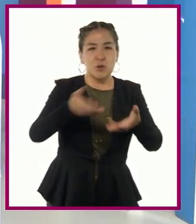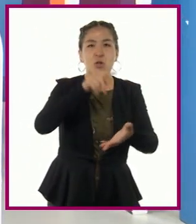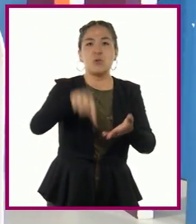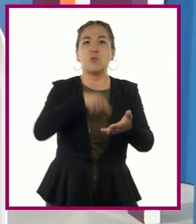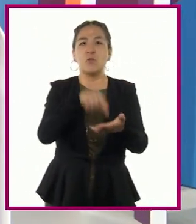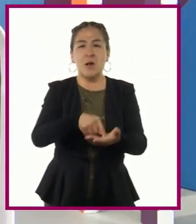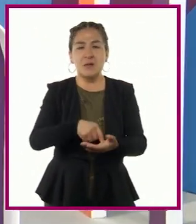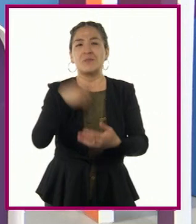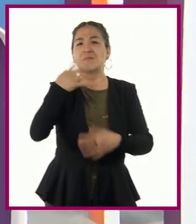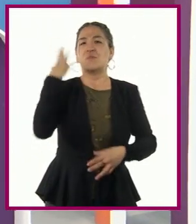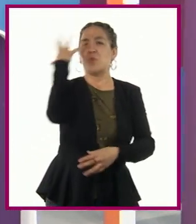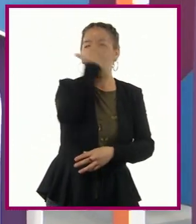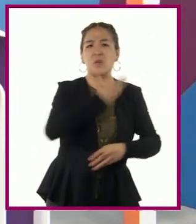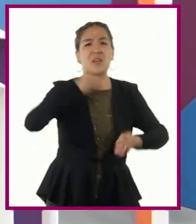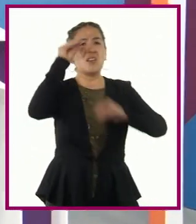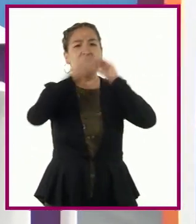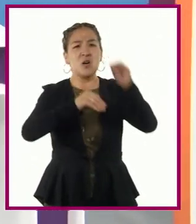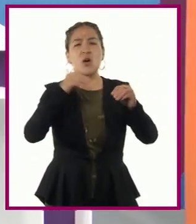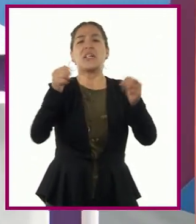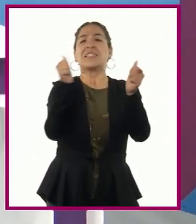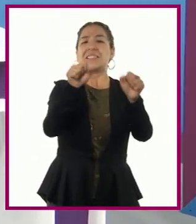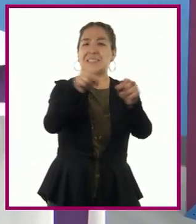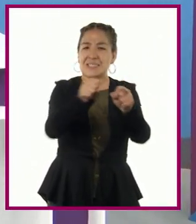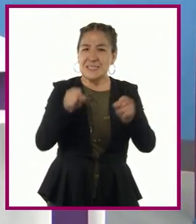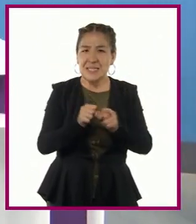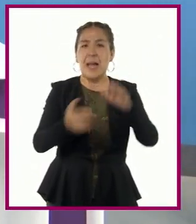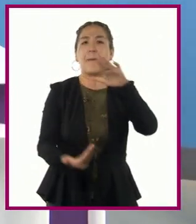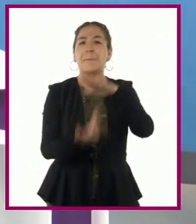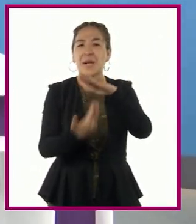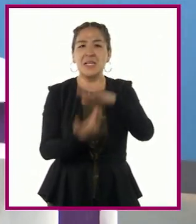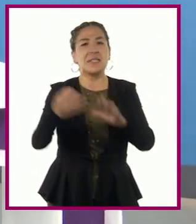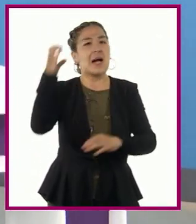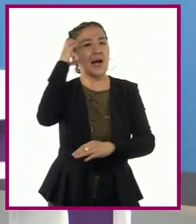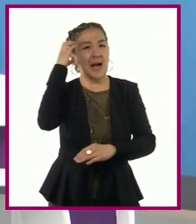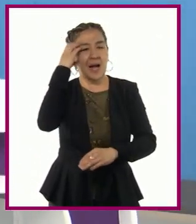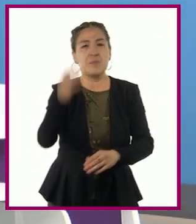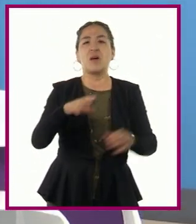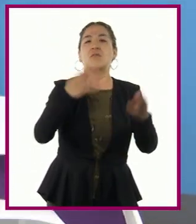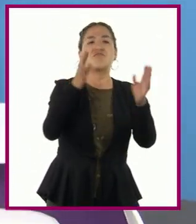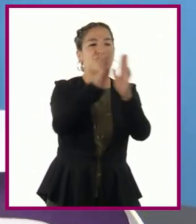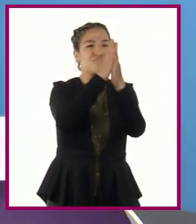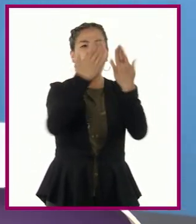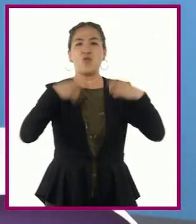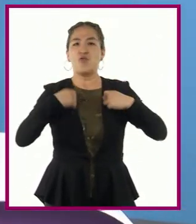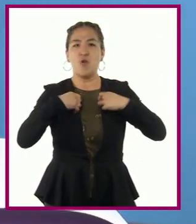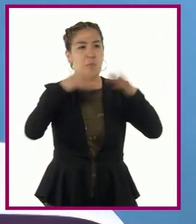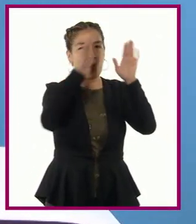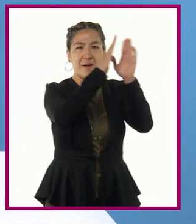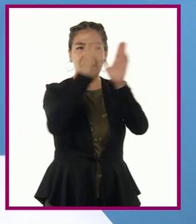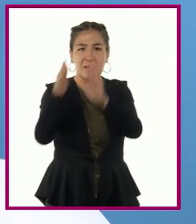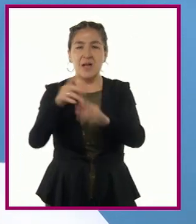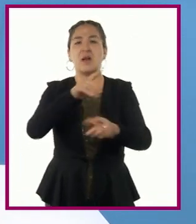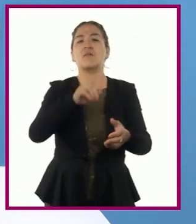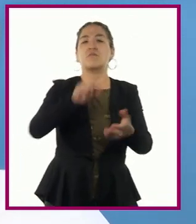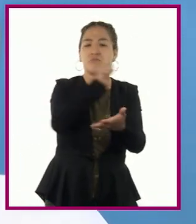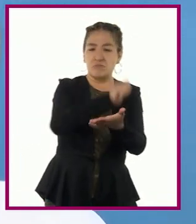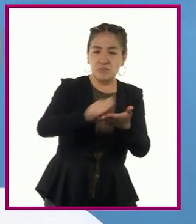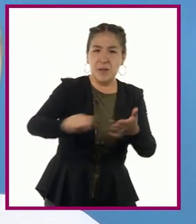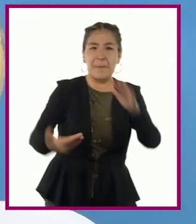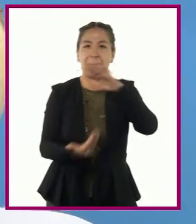provincia se adornan con sillas, mesas, camas, armarios, escritorios,